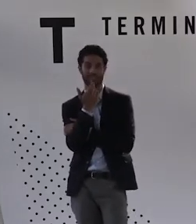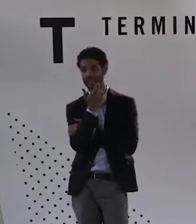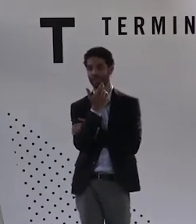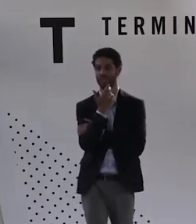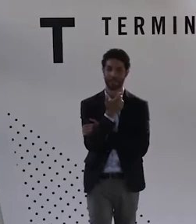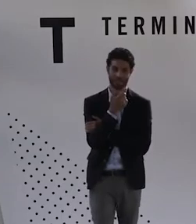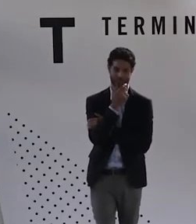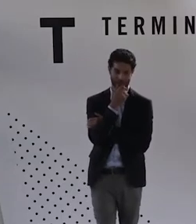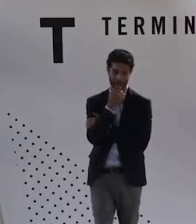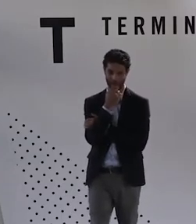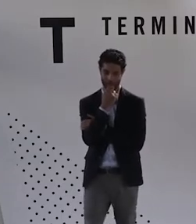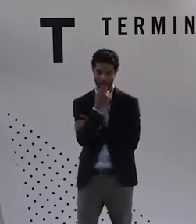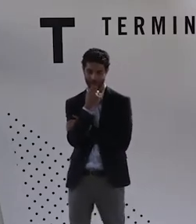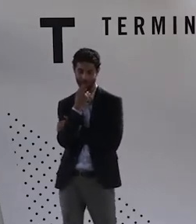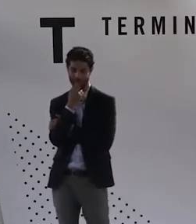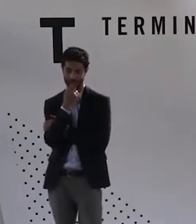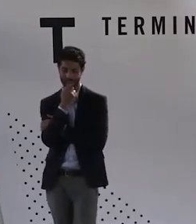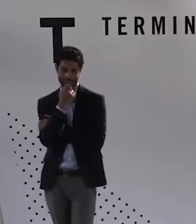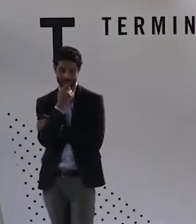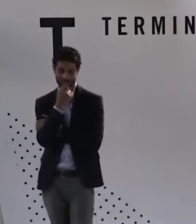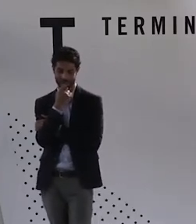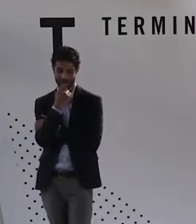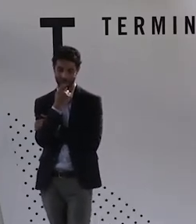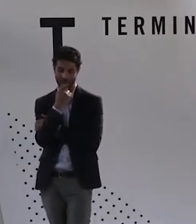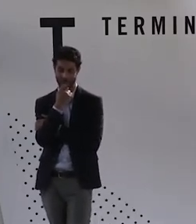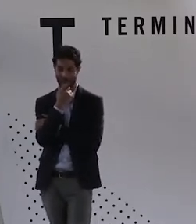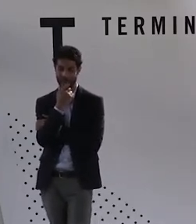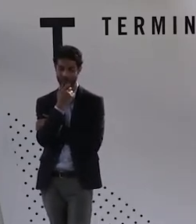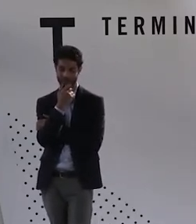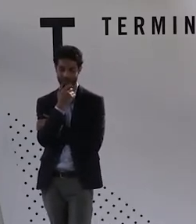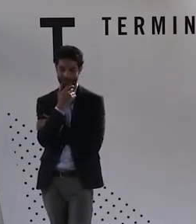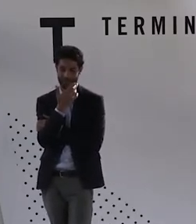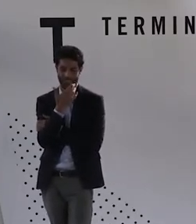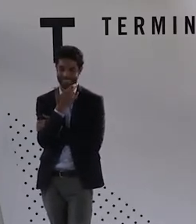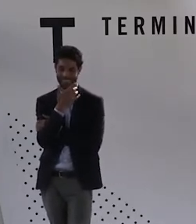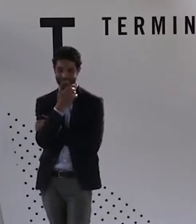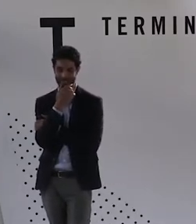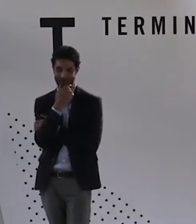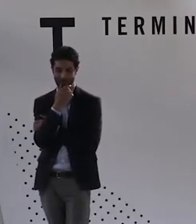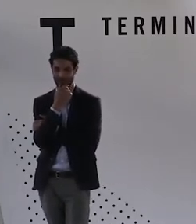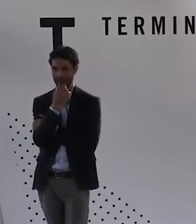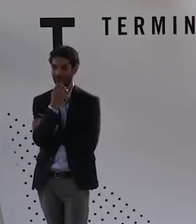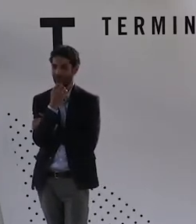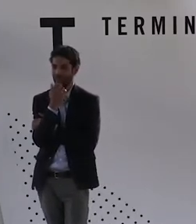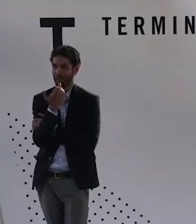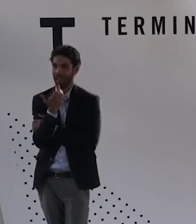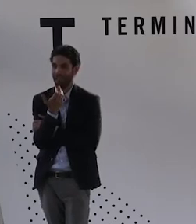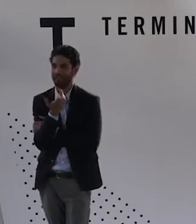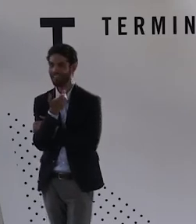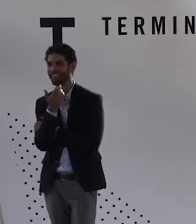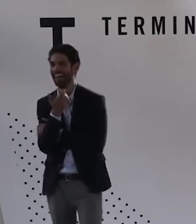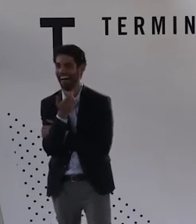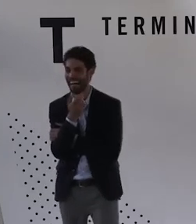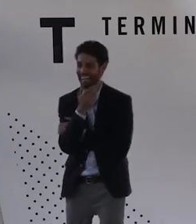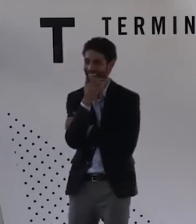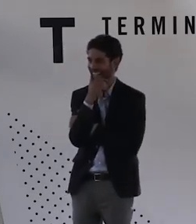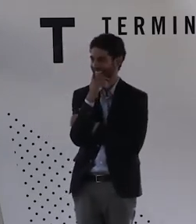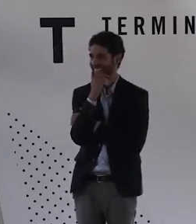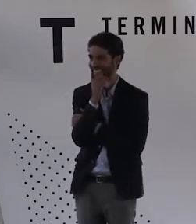Pues instantáneamente, la verdad, me llegó a la mente mi sobrino Liam. Entonces, supongo que mi sobrino Liam.